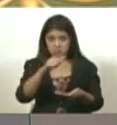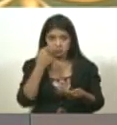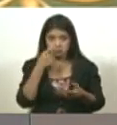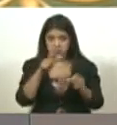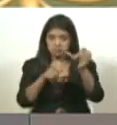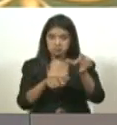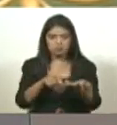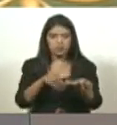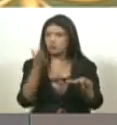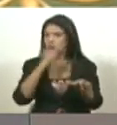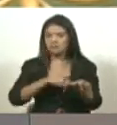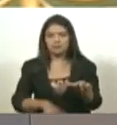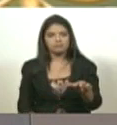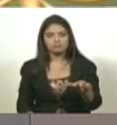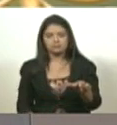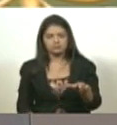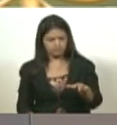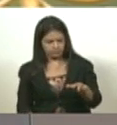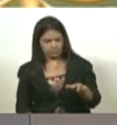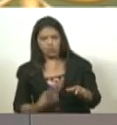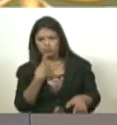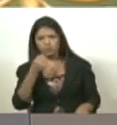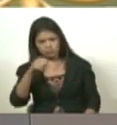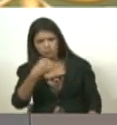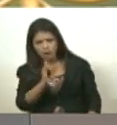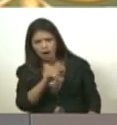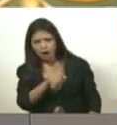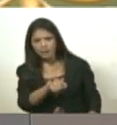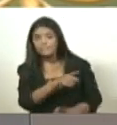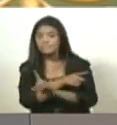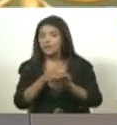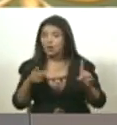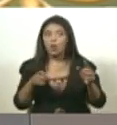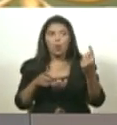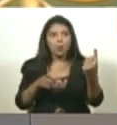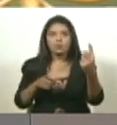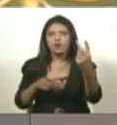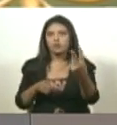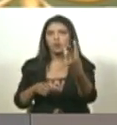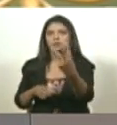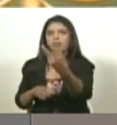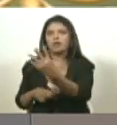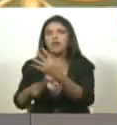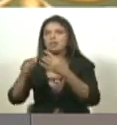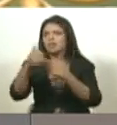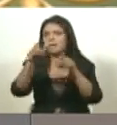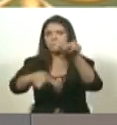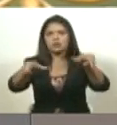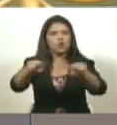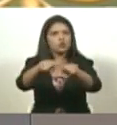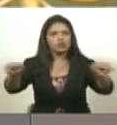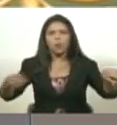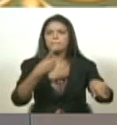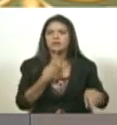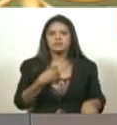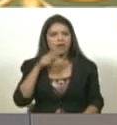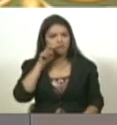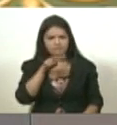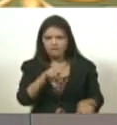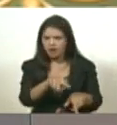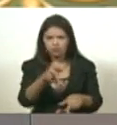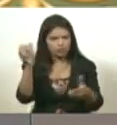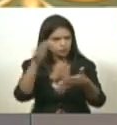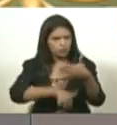no está. Y yo digo, no, sí está. Pero si una, dos, tres, 10 personas y todos ustedes me dicen a mí que ese vaso no